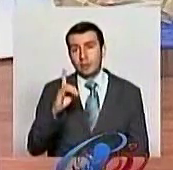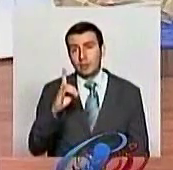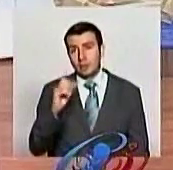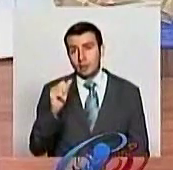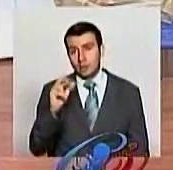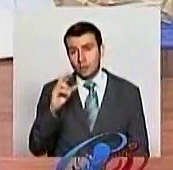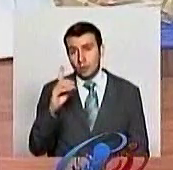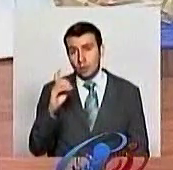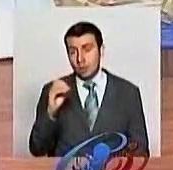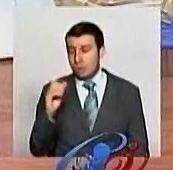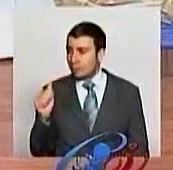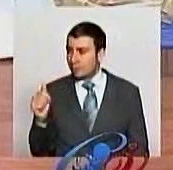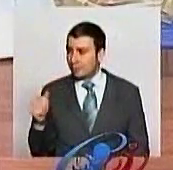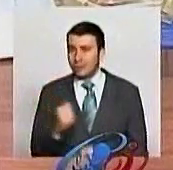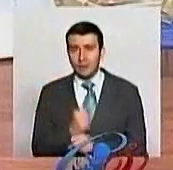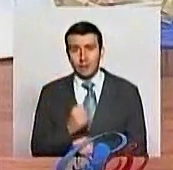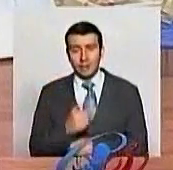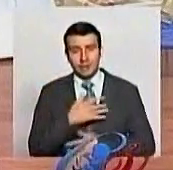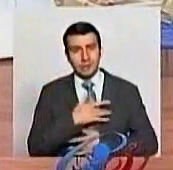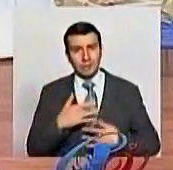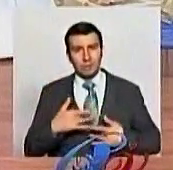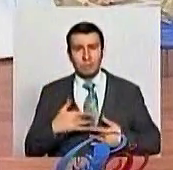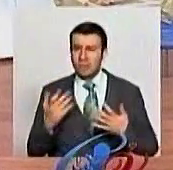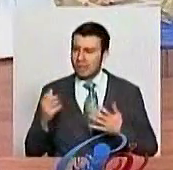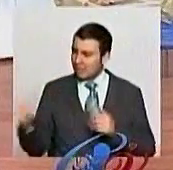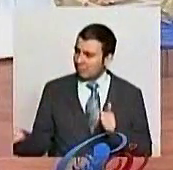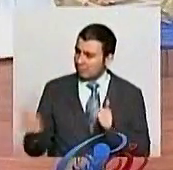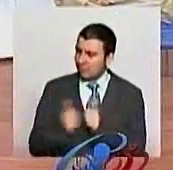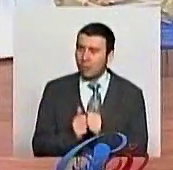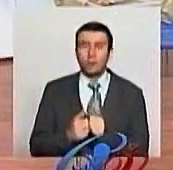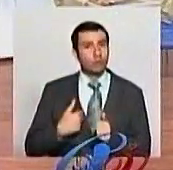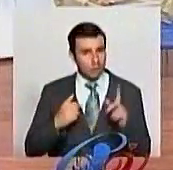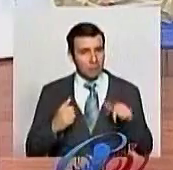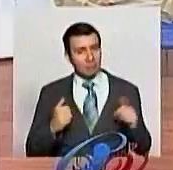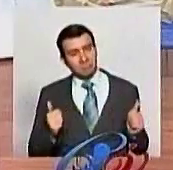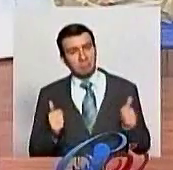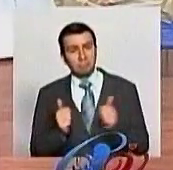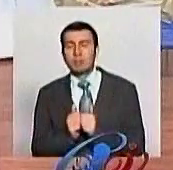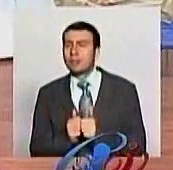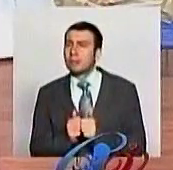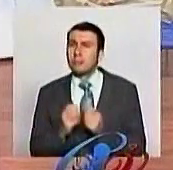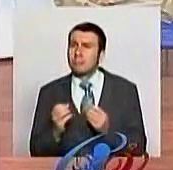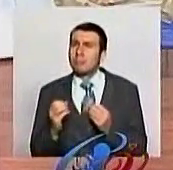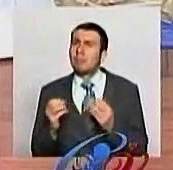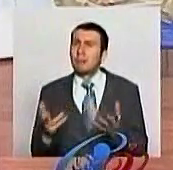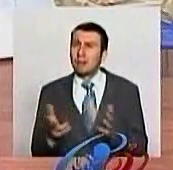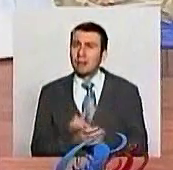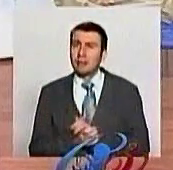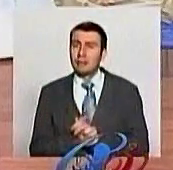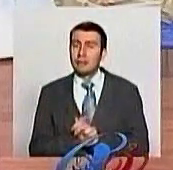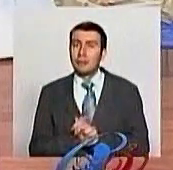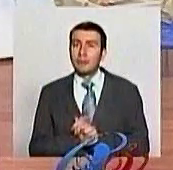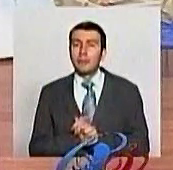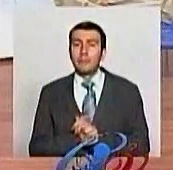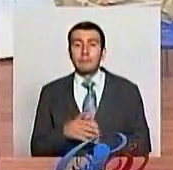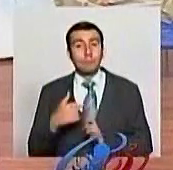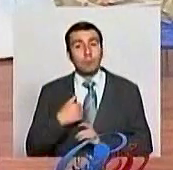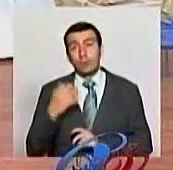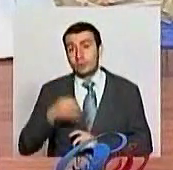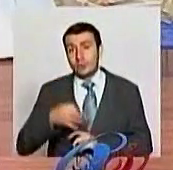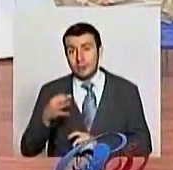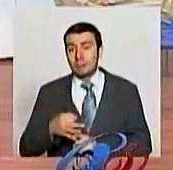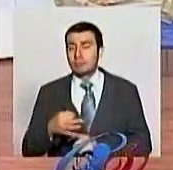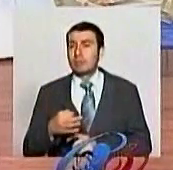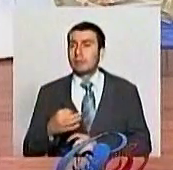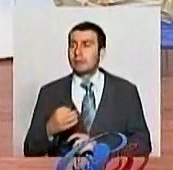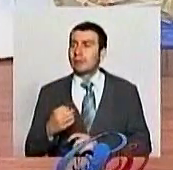con salud, y también yo estar en este momento, en este set, porque yo siempre he querido hacerme muchos de